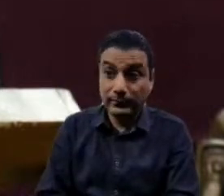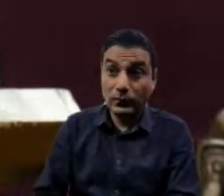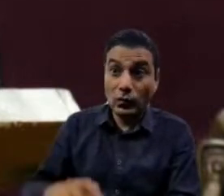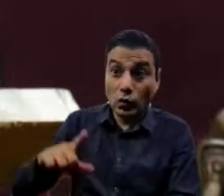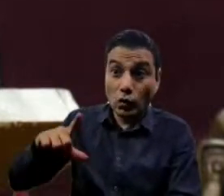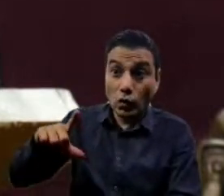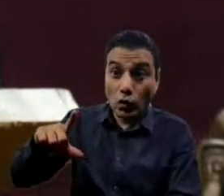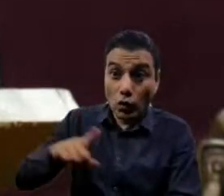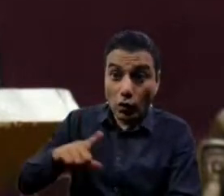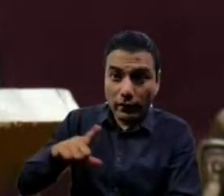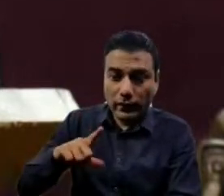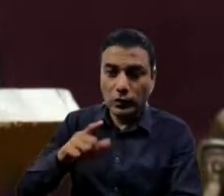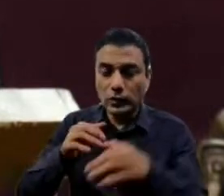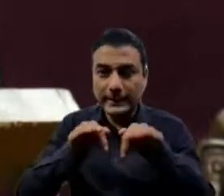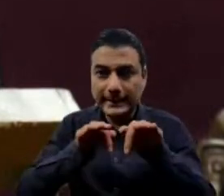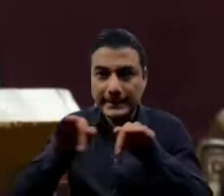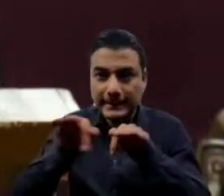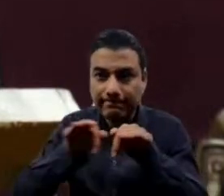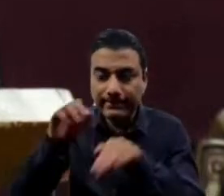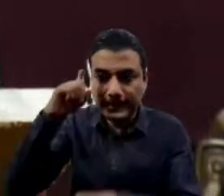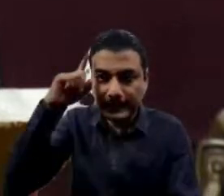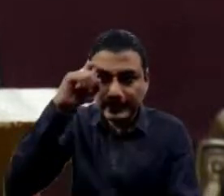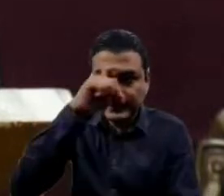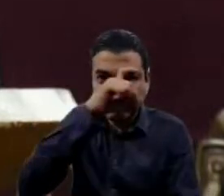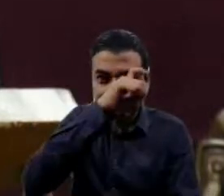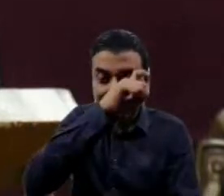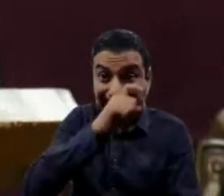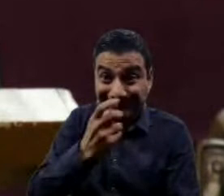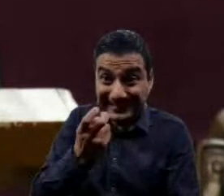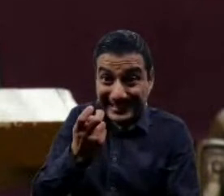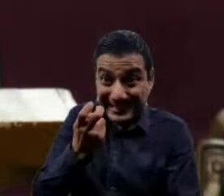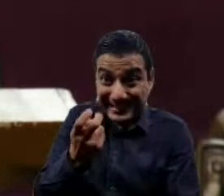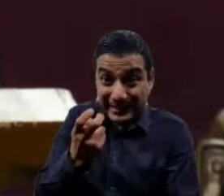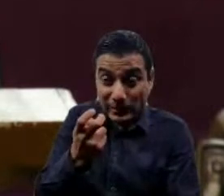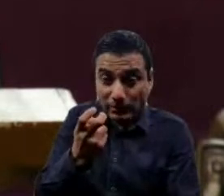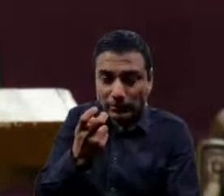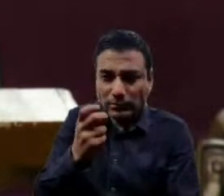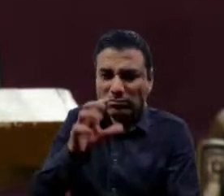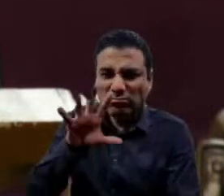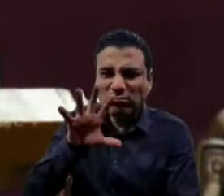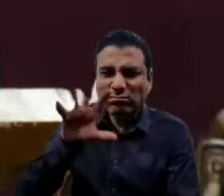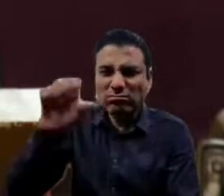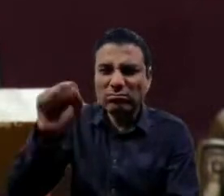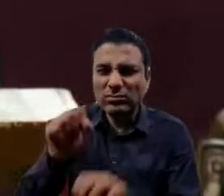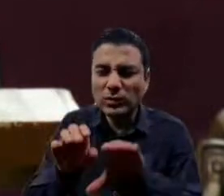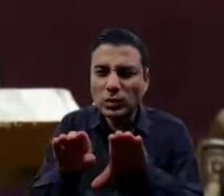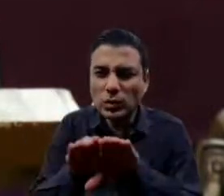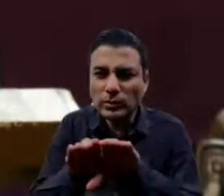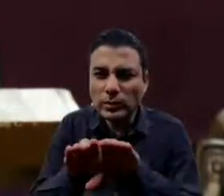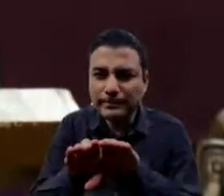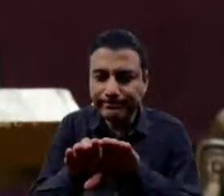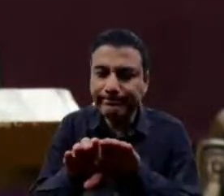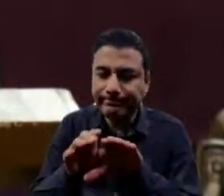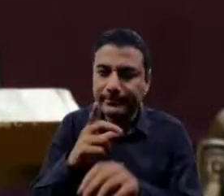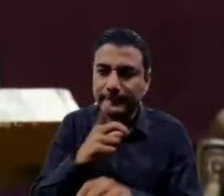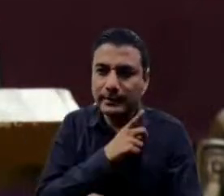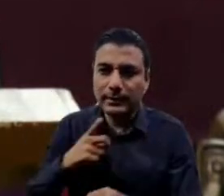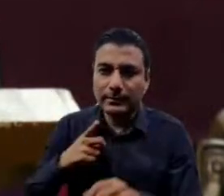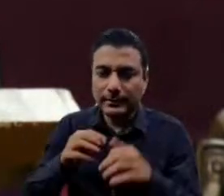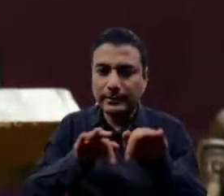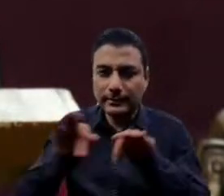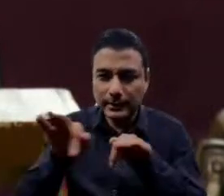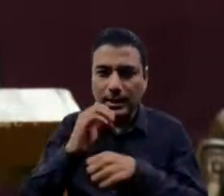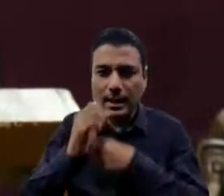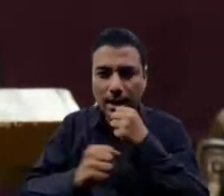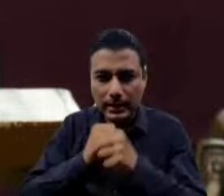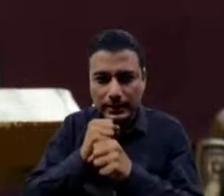que se trata de un objetivo que podría materializarse de mediano a largo plazo. No obstante, el